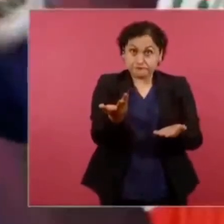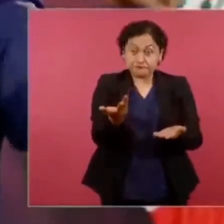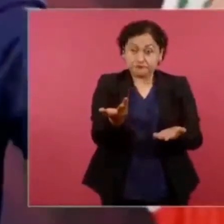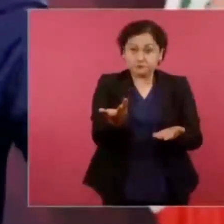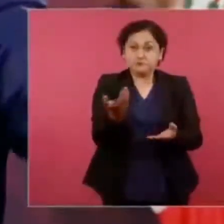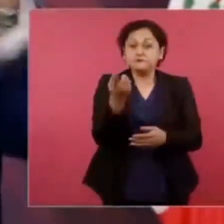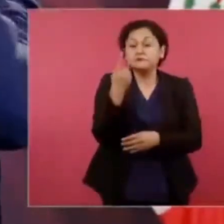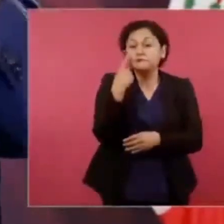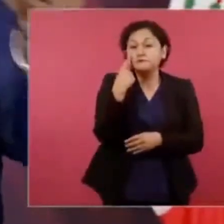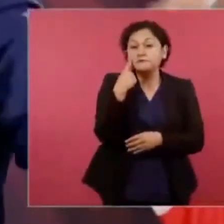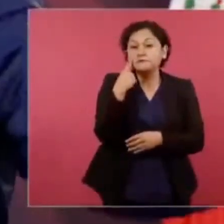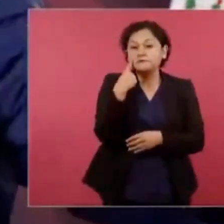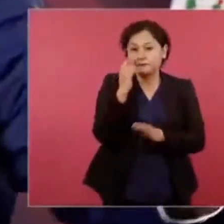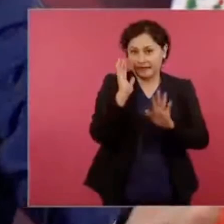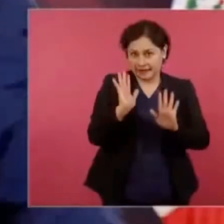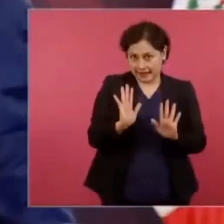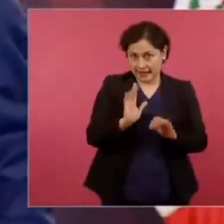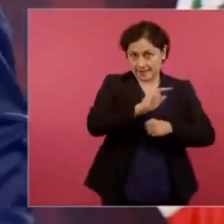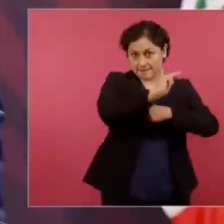somos vecinos